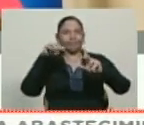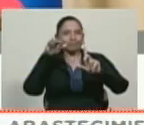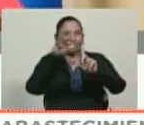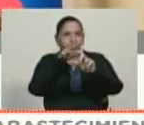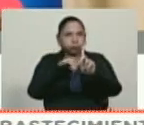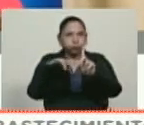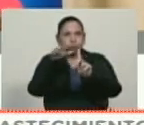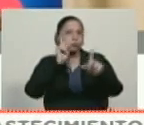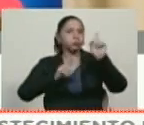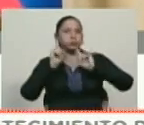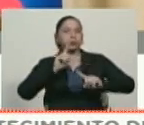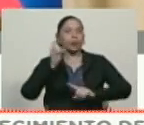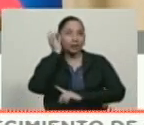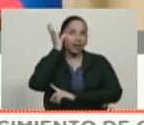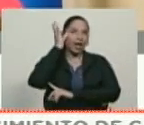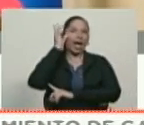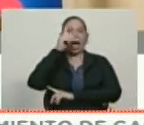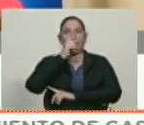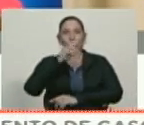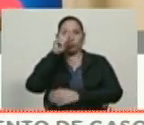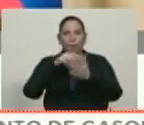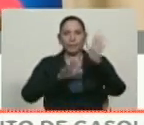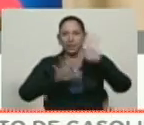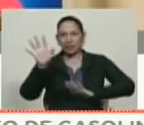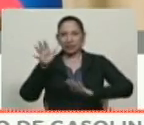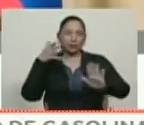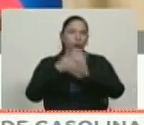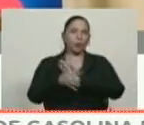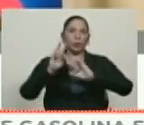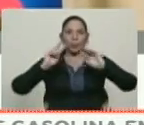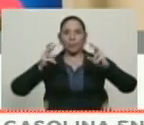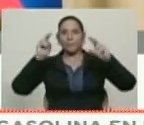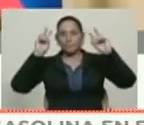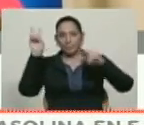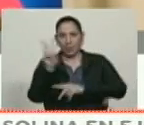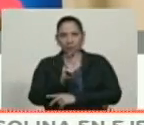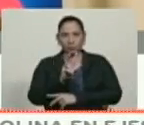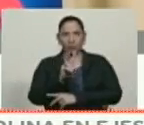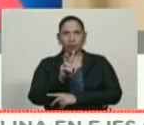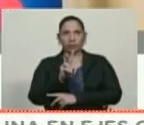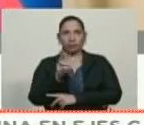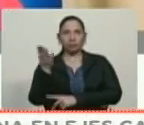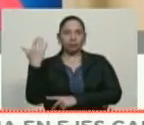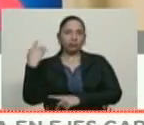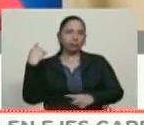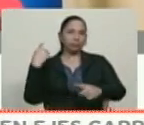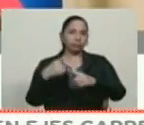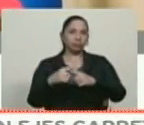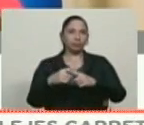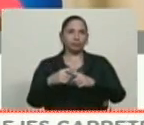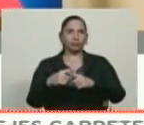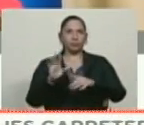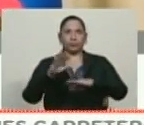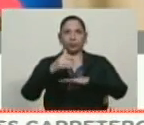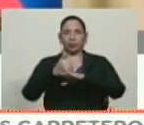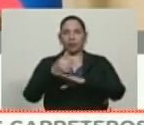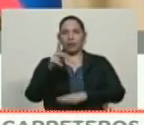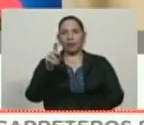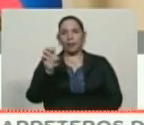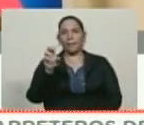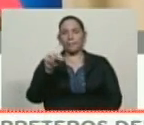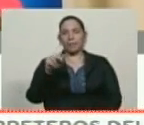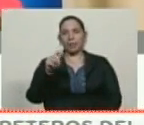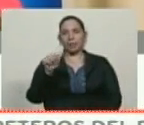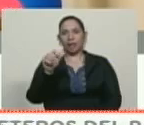fue creado en el año 2015 en relación a Venezuela por el entonces jefe del Comando Sur del Pentágono, John Kelly,